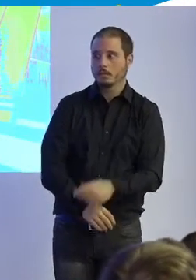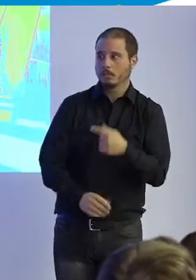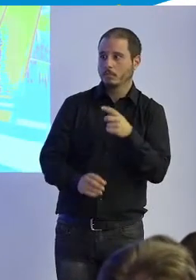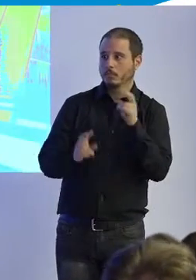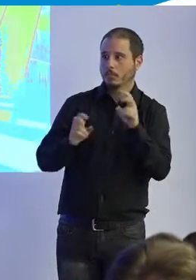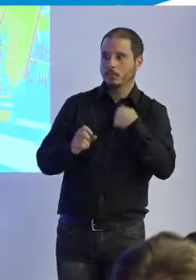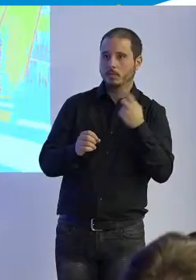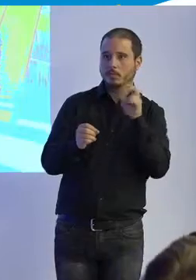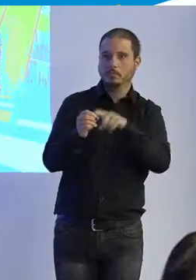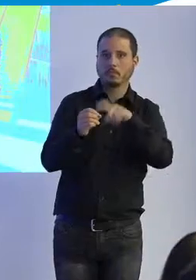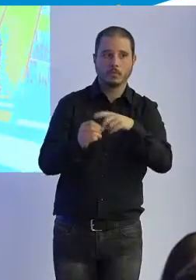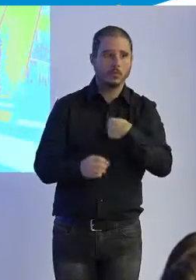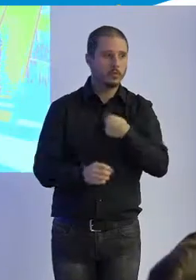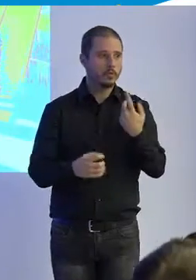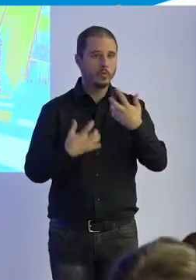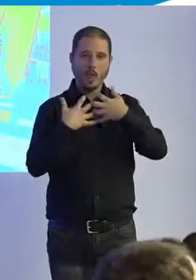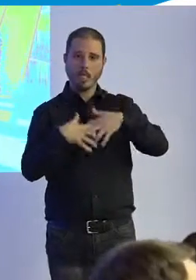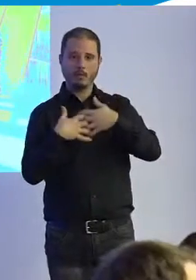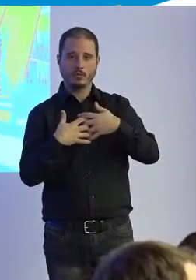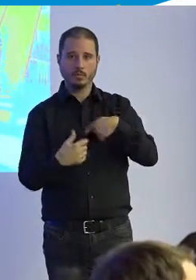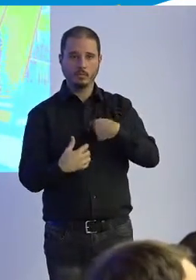soy industrial. Entonces, o sea, industrial me refiero